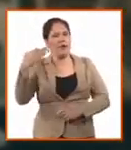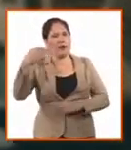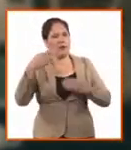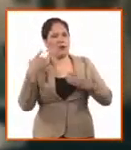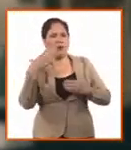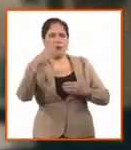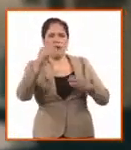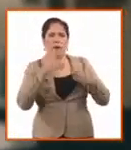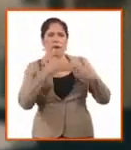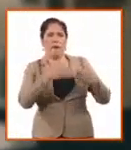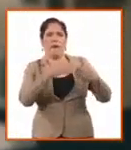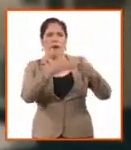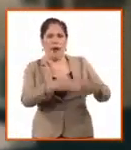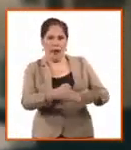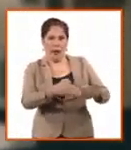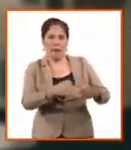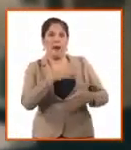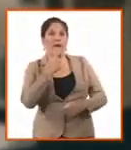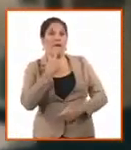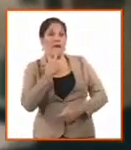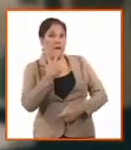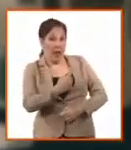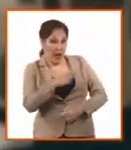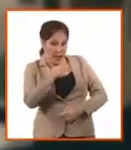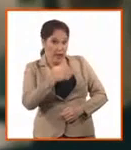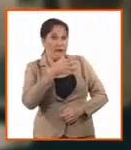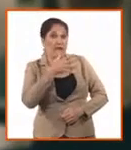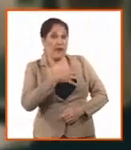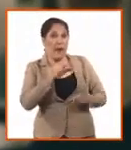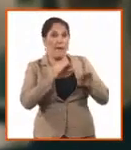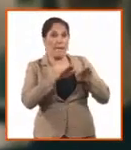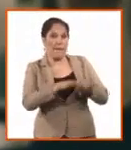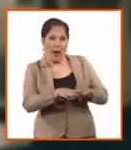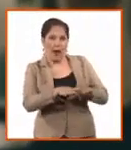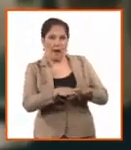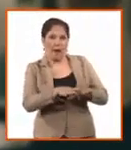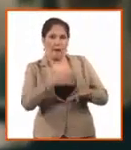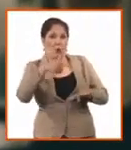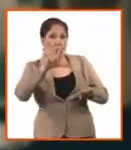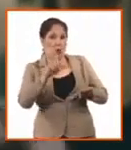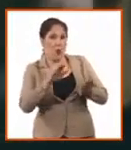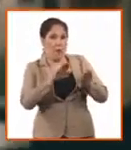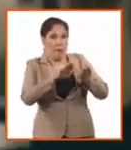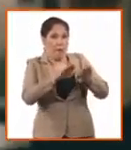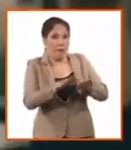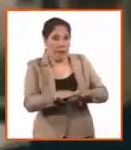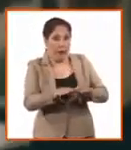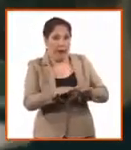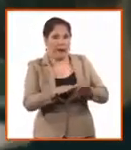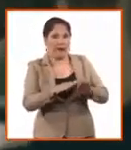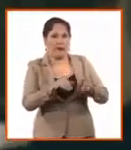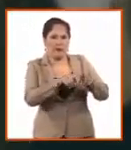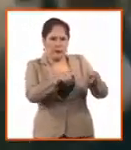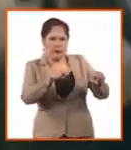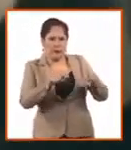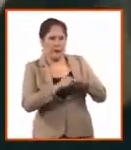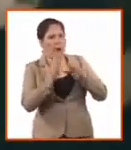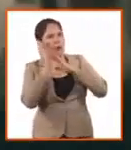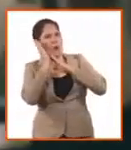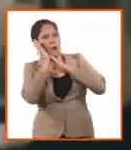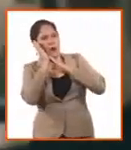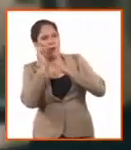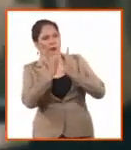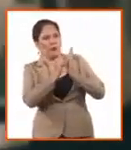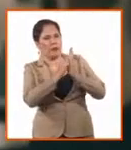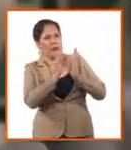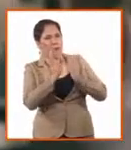expedicionarios. Entonces Fidel, donde primero para, él llega en julio, es en el cuartico que yo tenía en el Galveston. Entonces yo me voy a